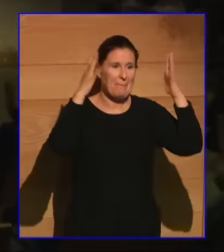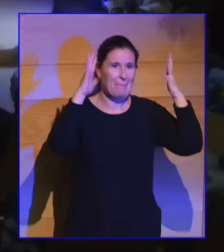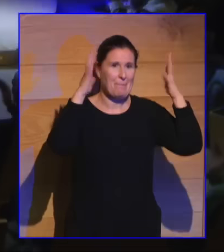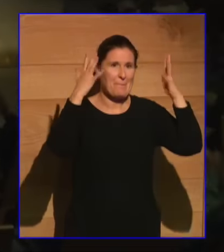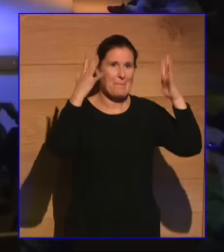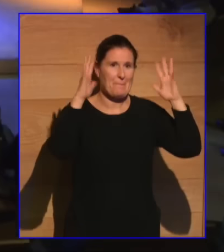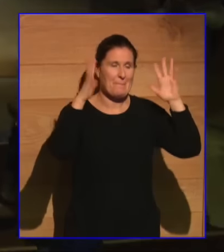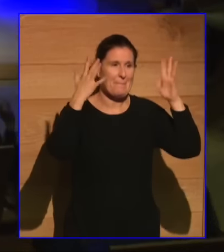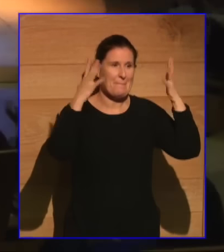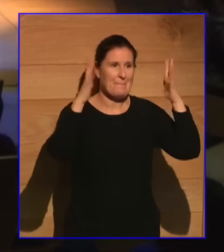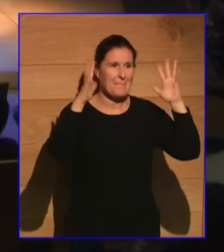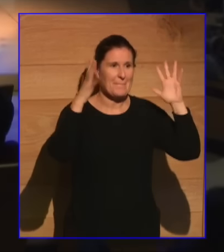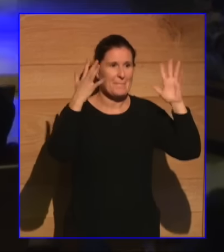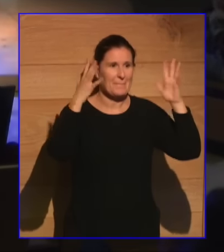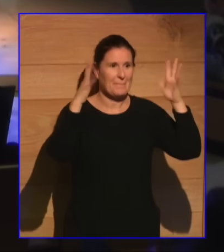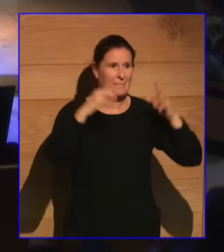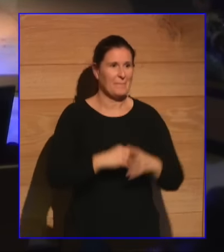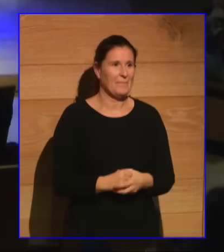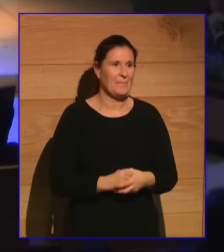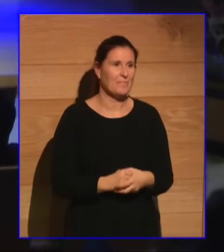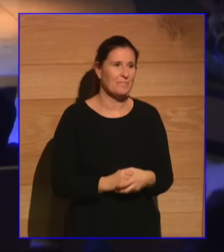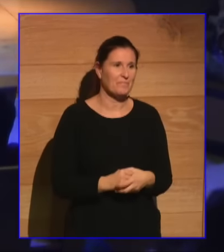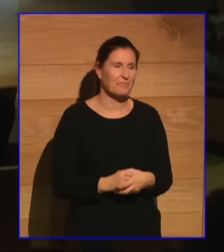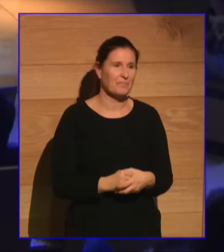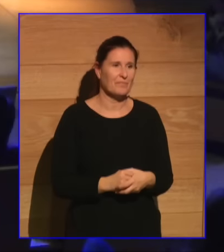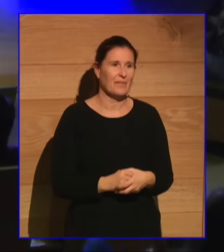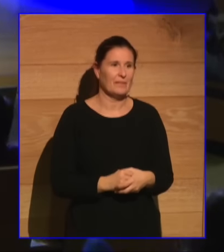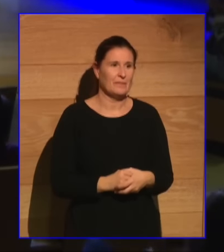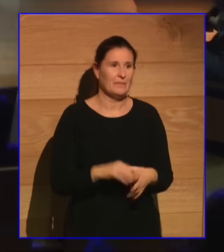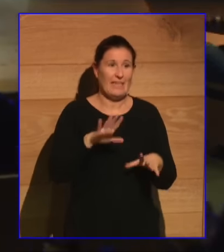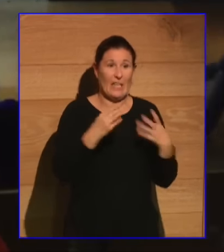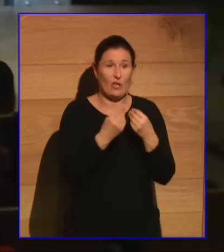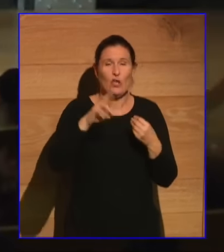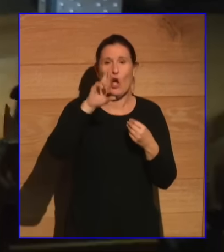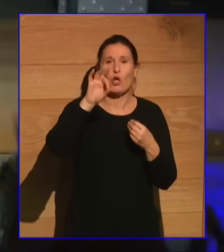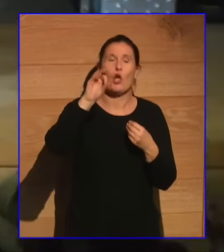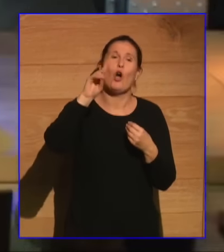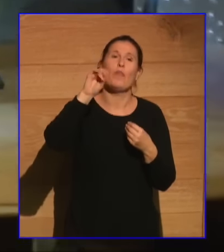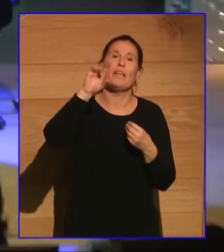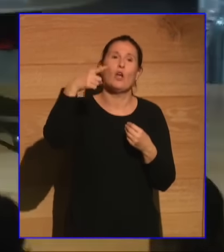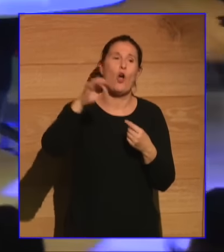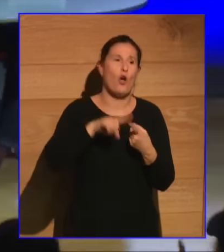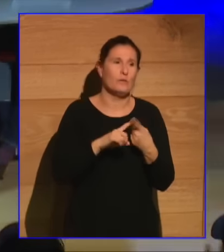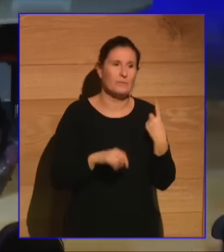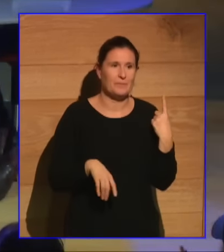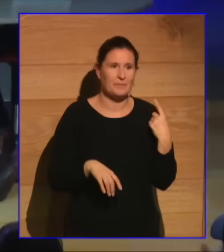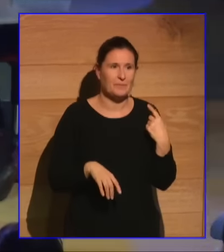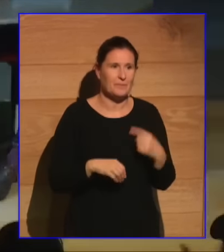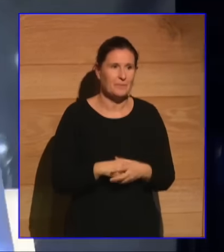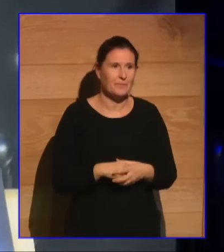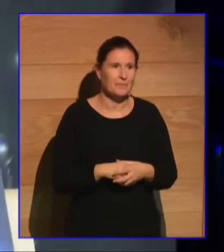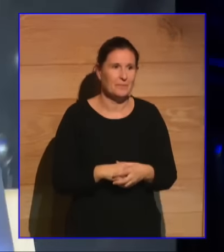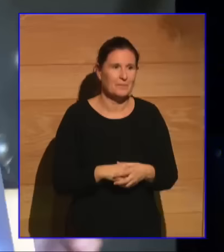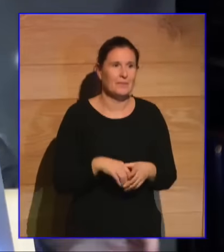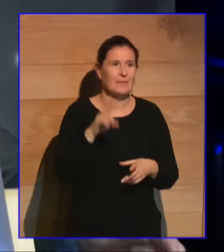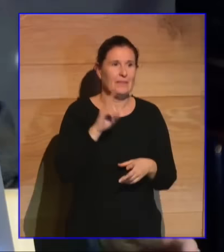Muchísimas gracias por haber venido, gracias por escucharnos. Ha estado con nosotros Rodrigo Cortés. ¡Toma! ¡Toma! Y gracias al